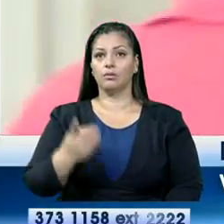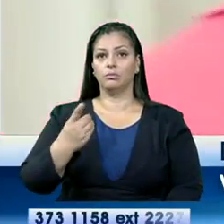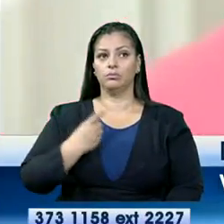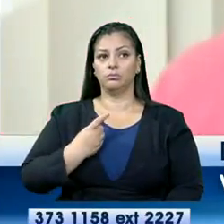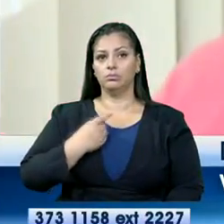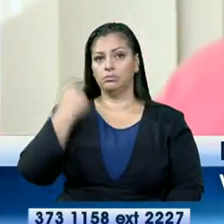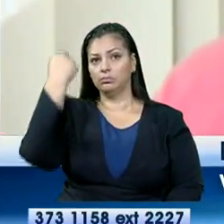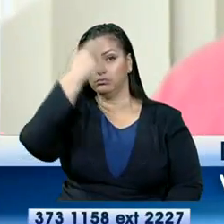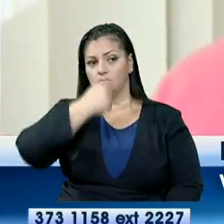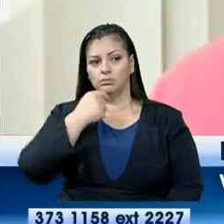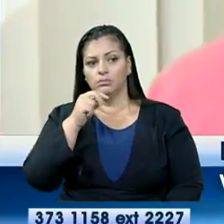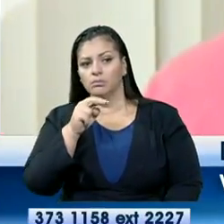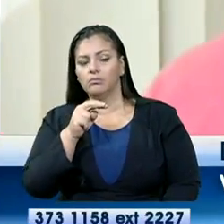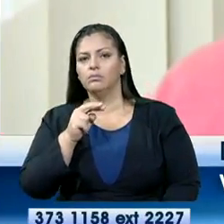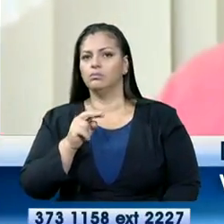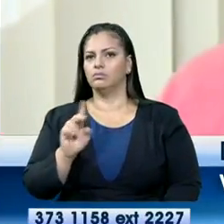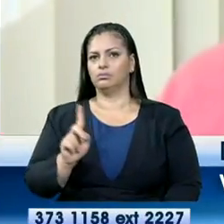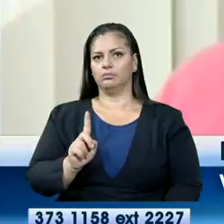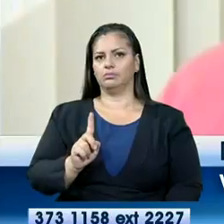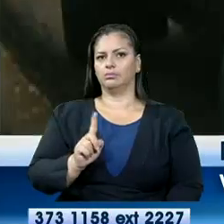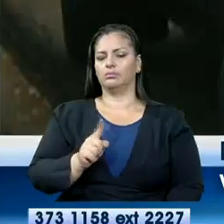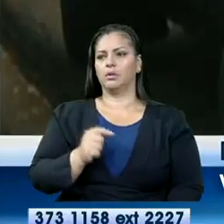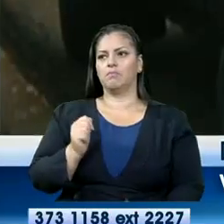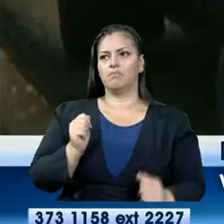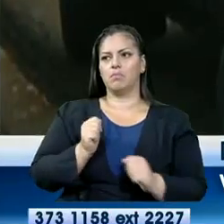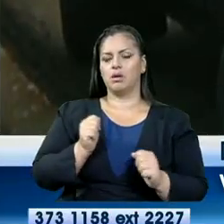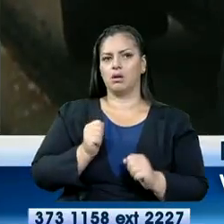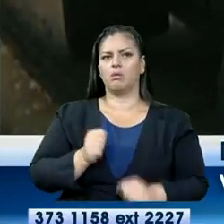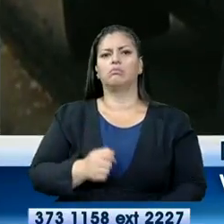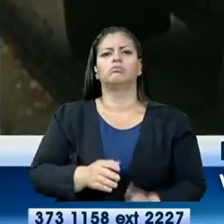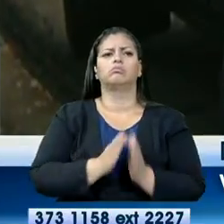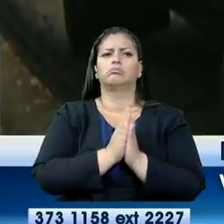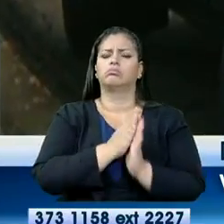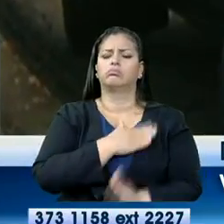de la cárcel y de esa manera ellos, como su automóvil,